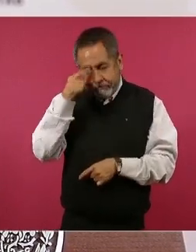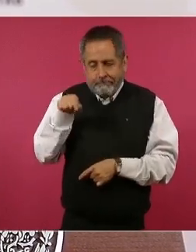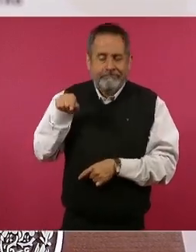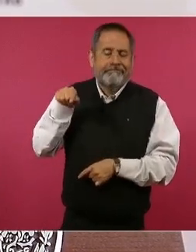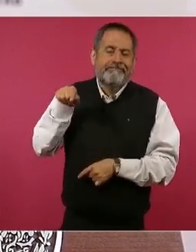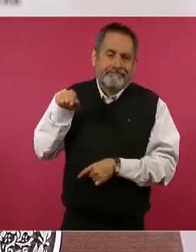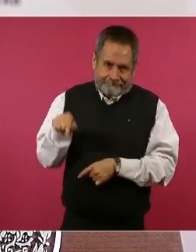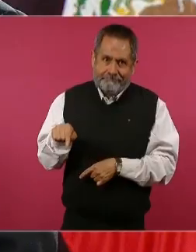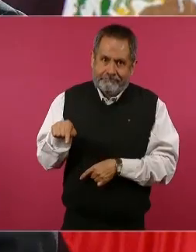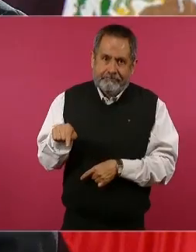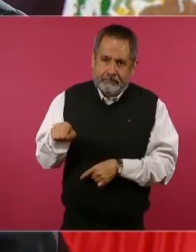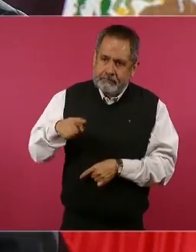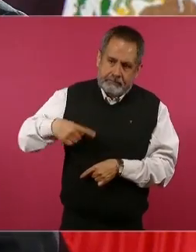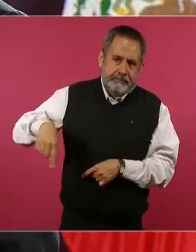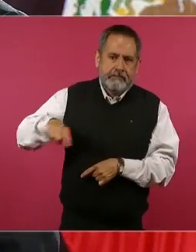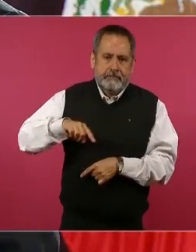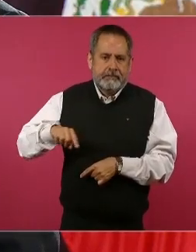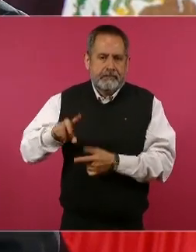organismo